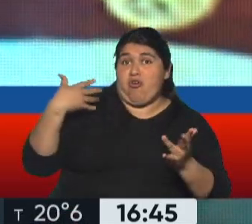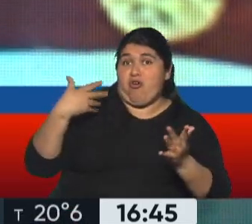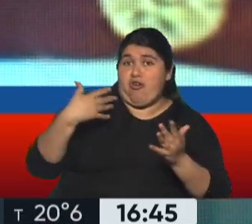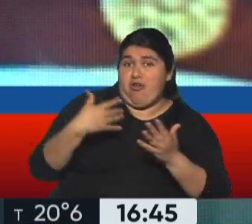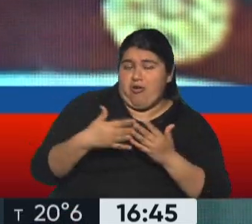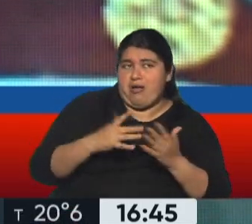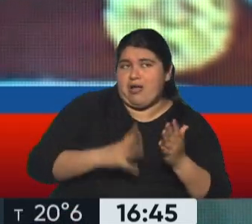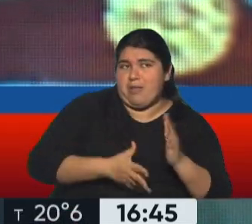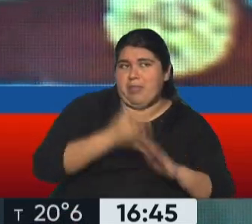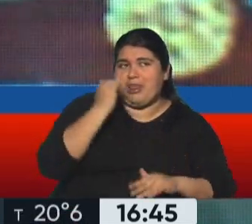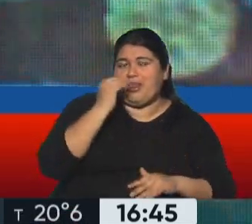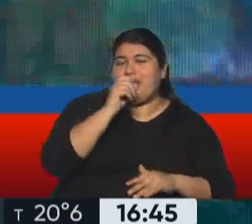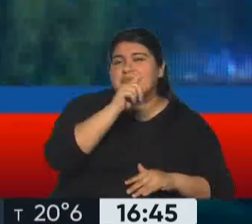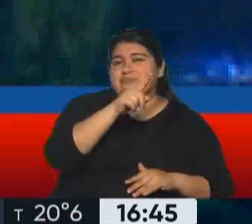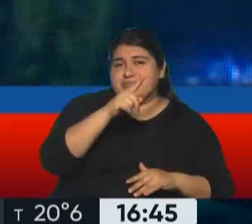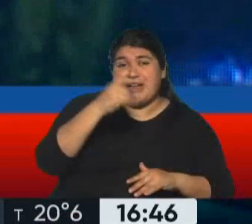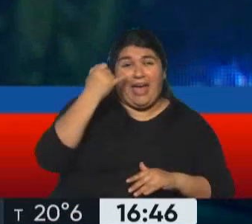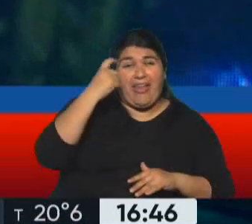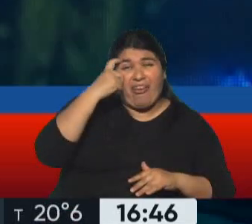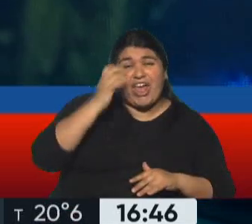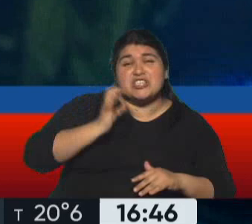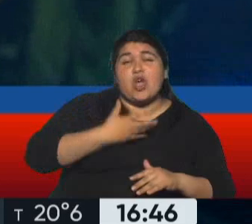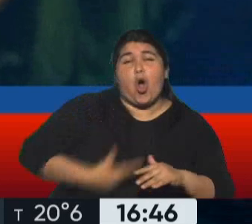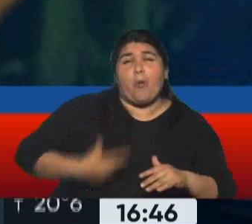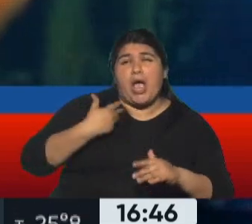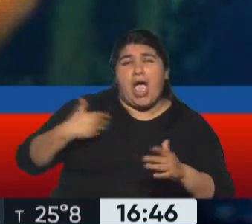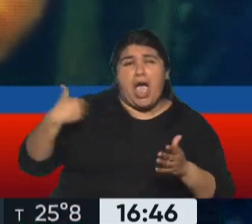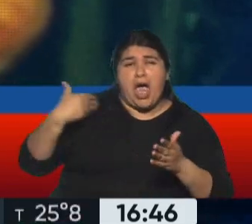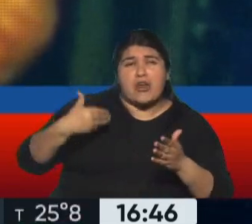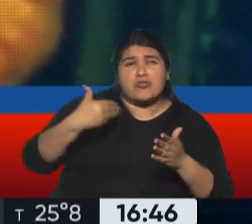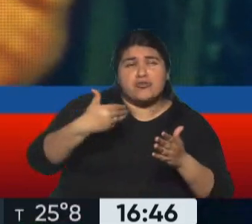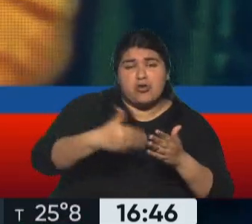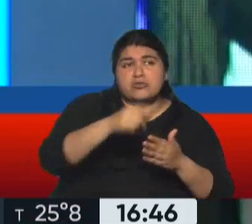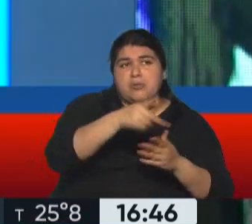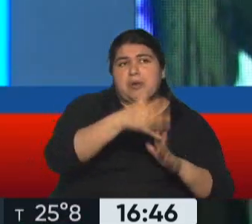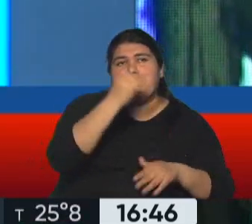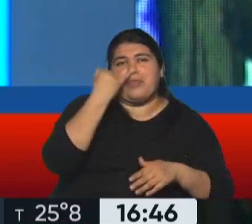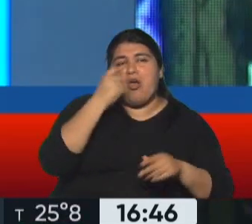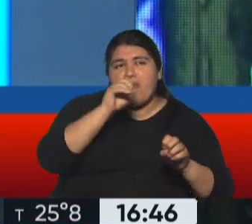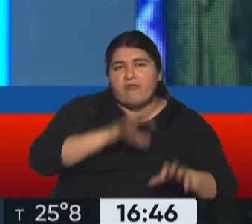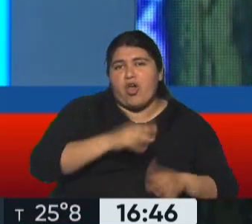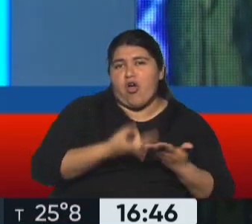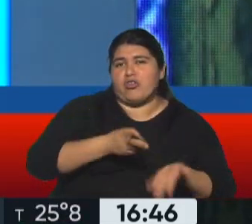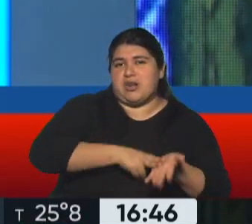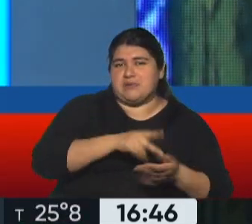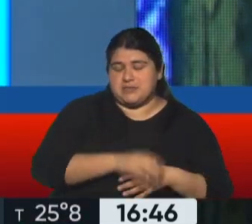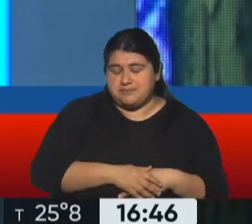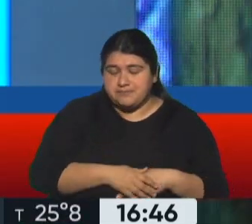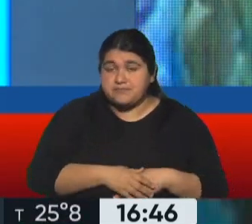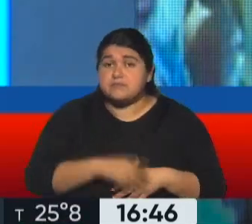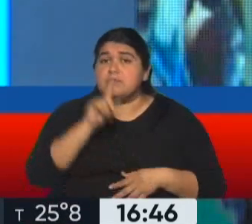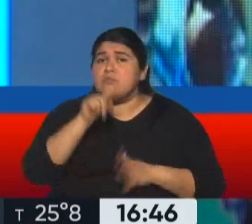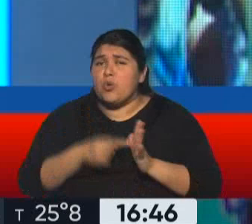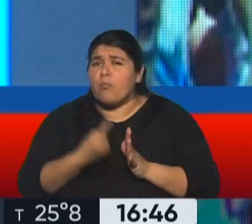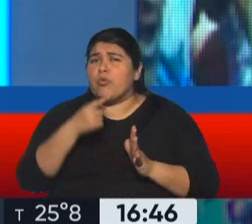débiles, además de que pasó por 10 gobiernos en el medio y un parlamento hiperfragmentado. Claro, uno de los interrogantes